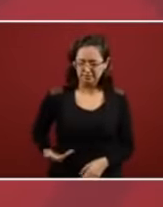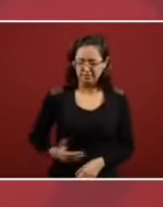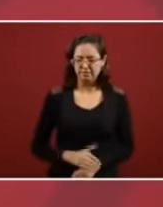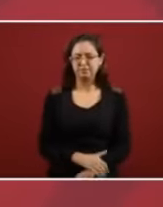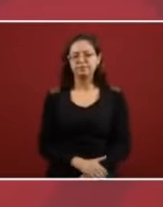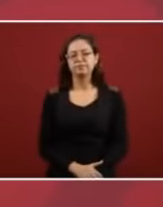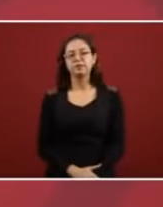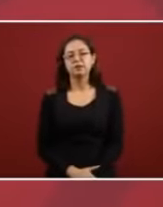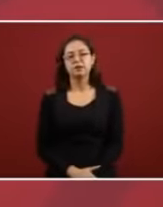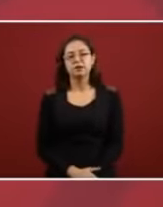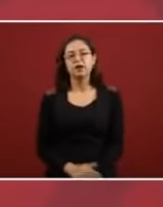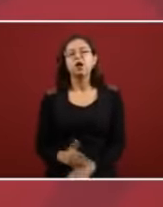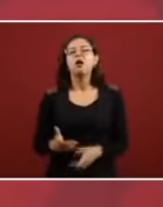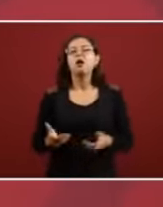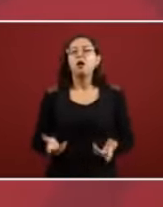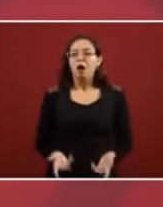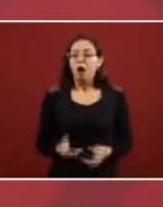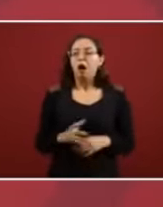respeto